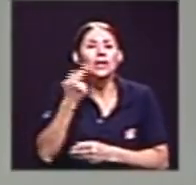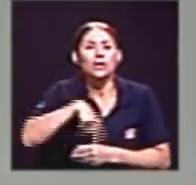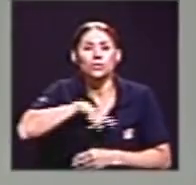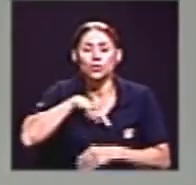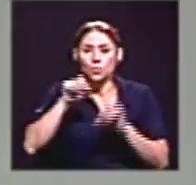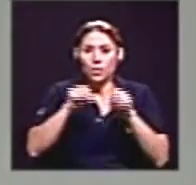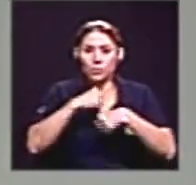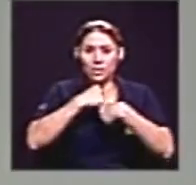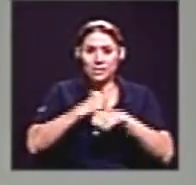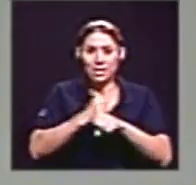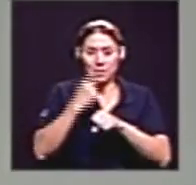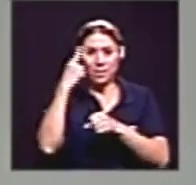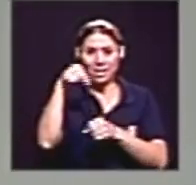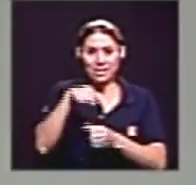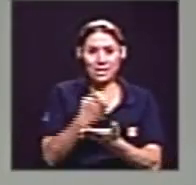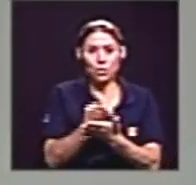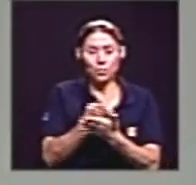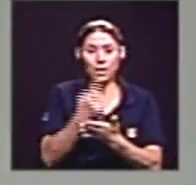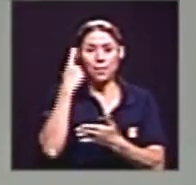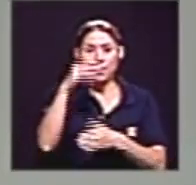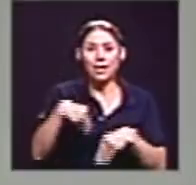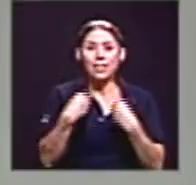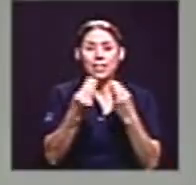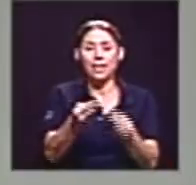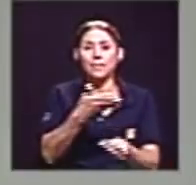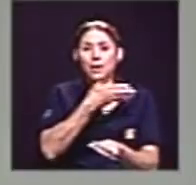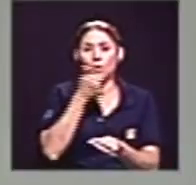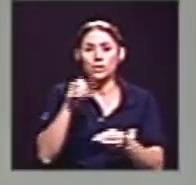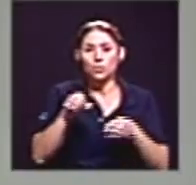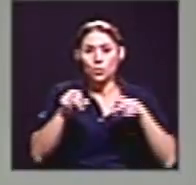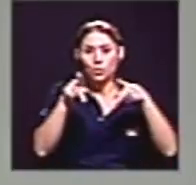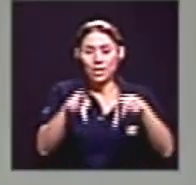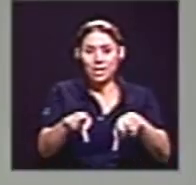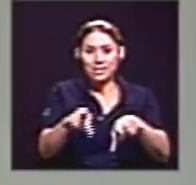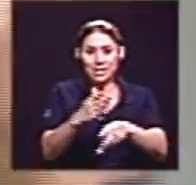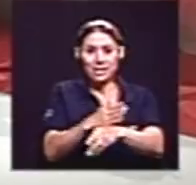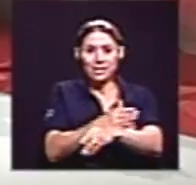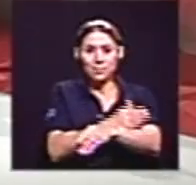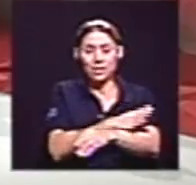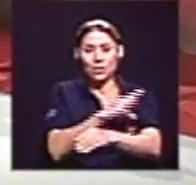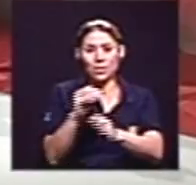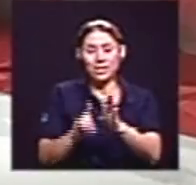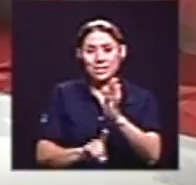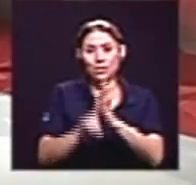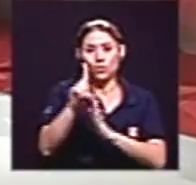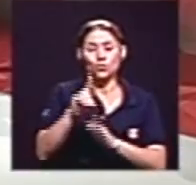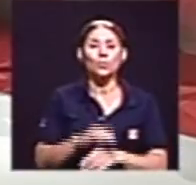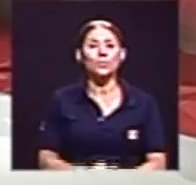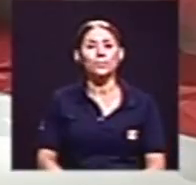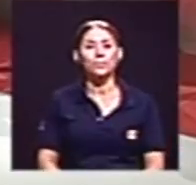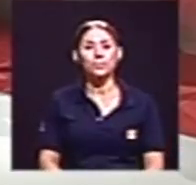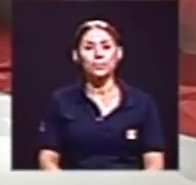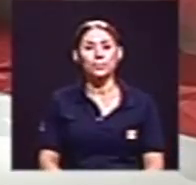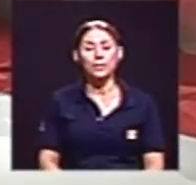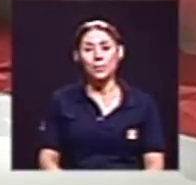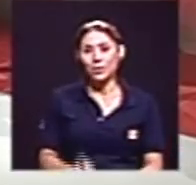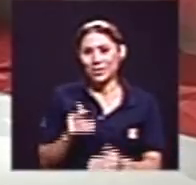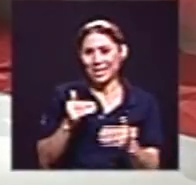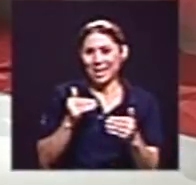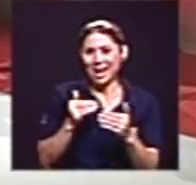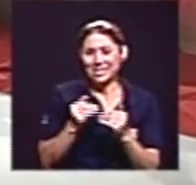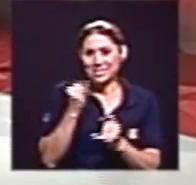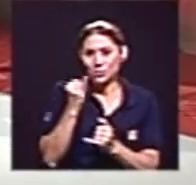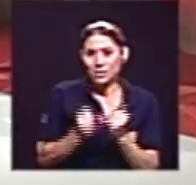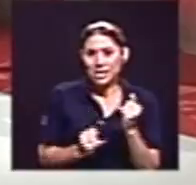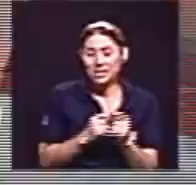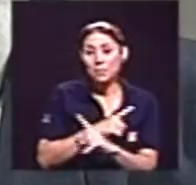costarricense mejores y mayores oportunidades de crecimiento y desarrollo. Ese es casi un cierre, don Francisco, pero nos queda medio minuto. Si